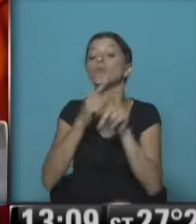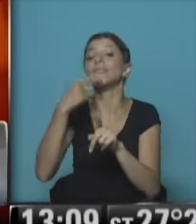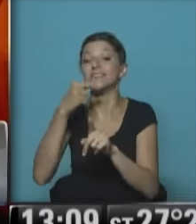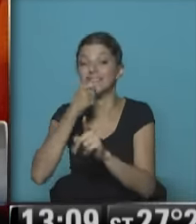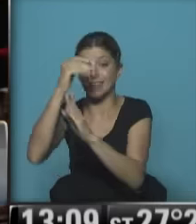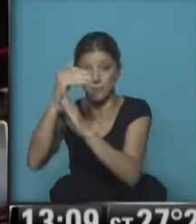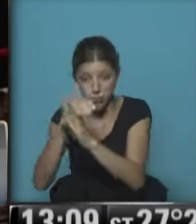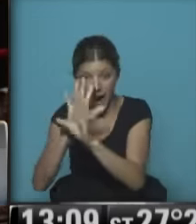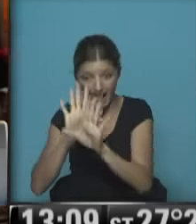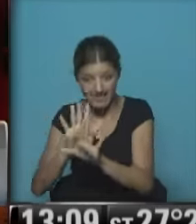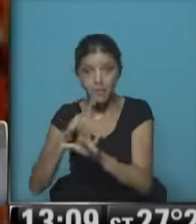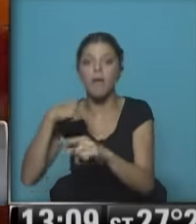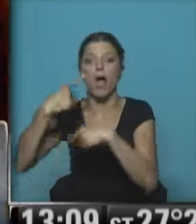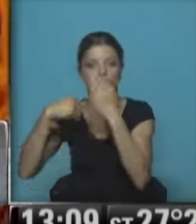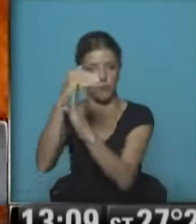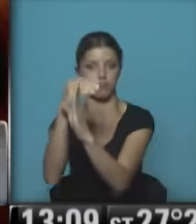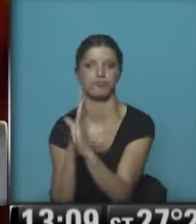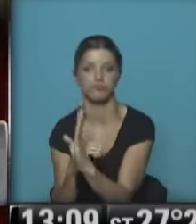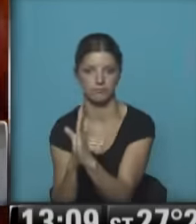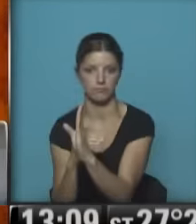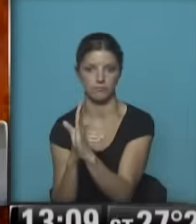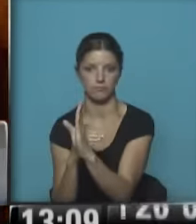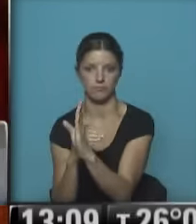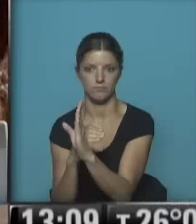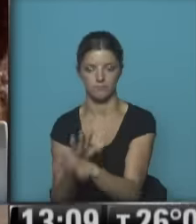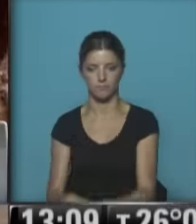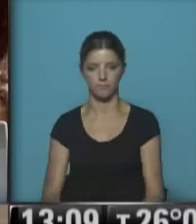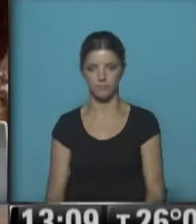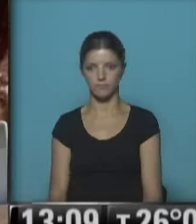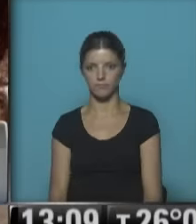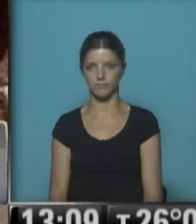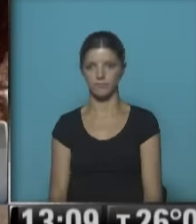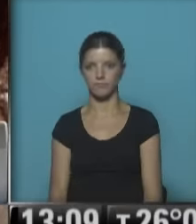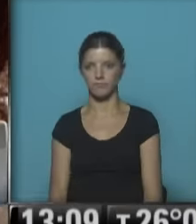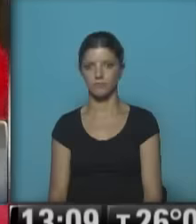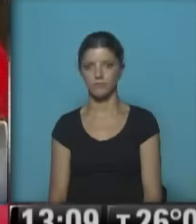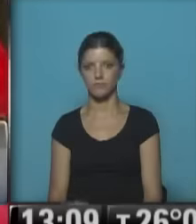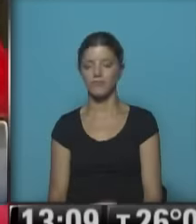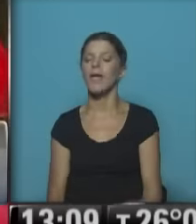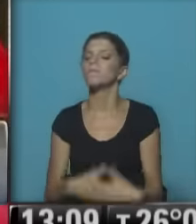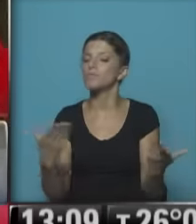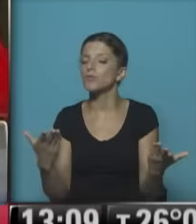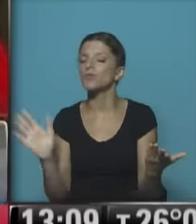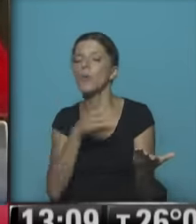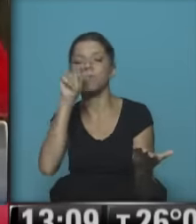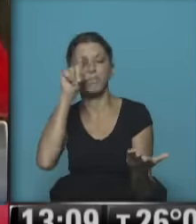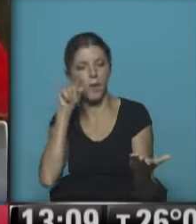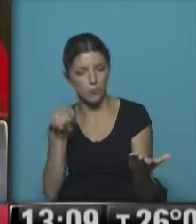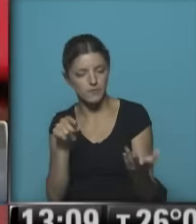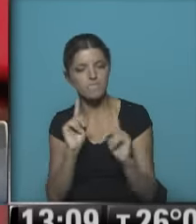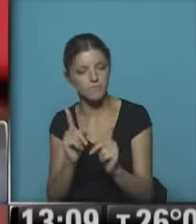va a seguir bajando sin el más mínimo rigor analítico. La pregunta, sin embargo,